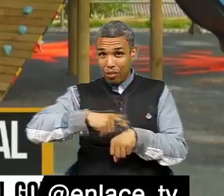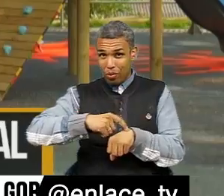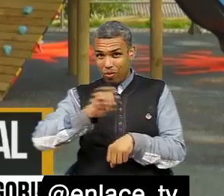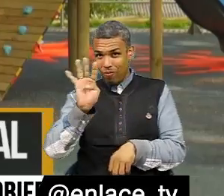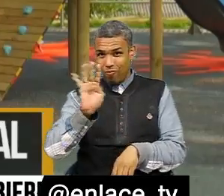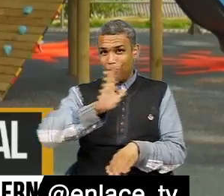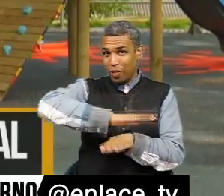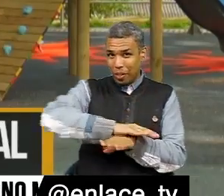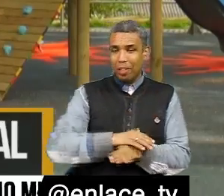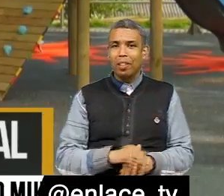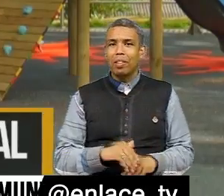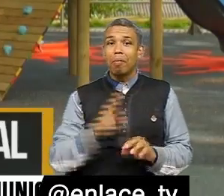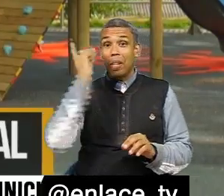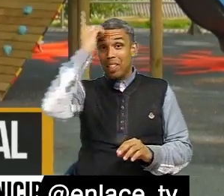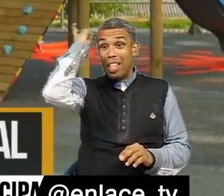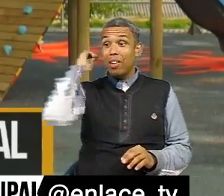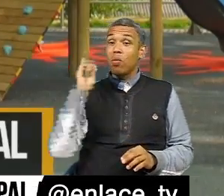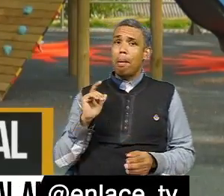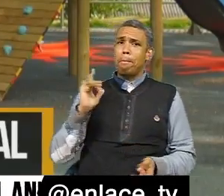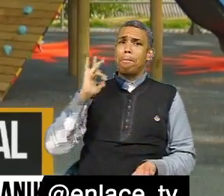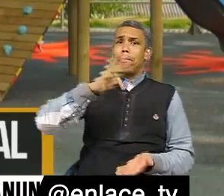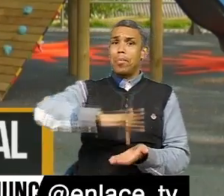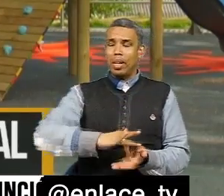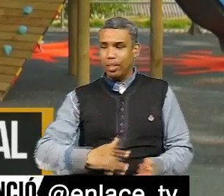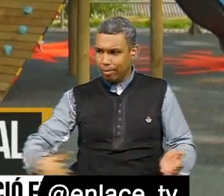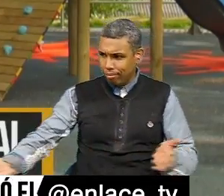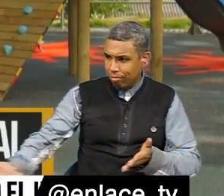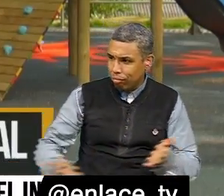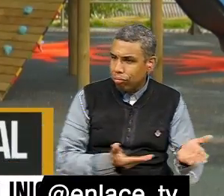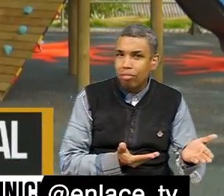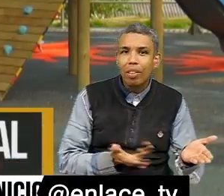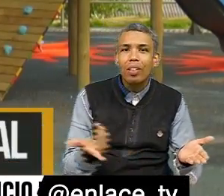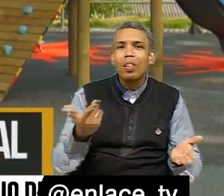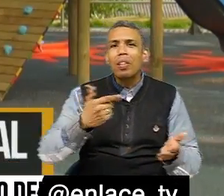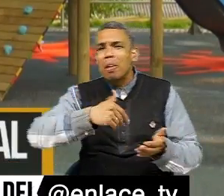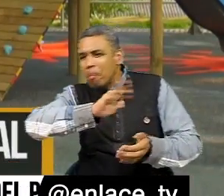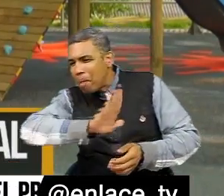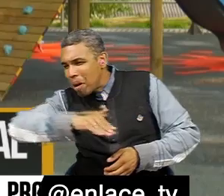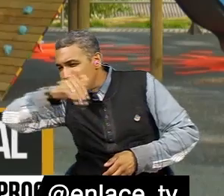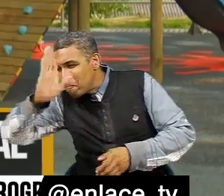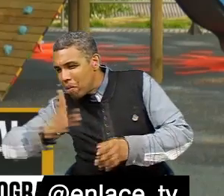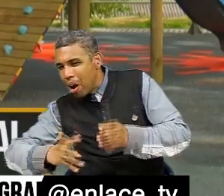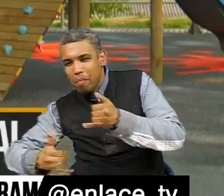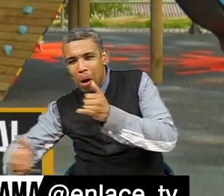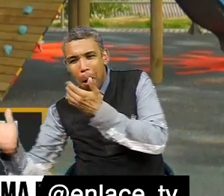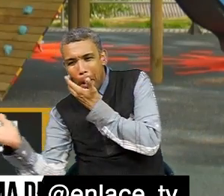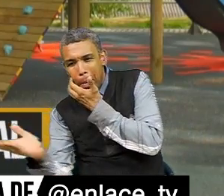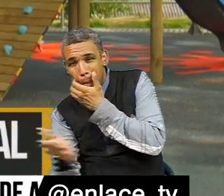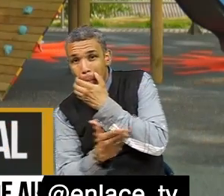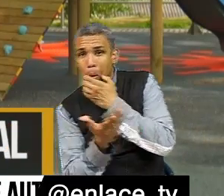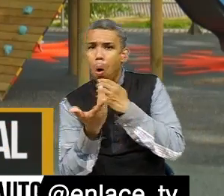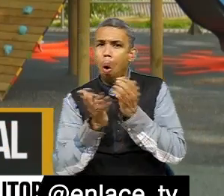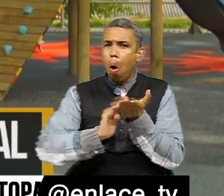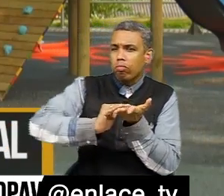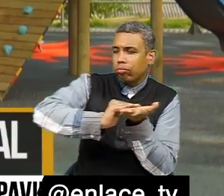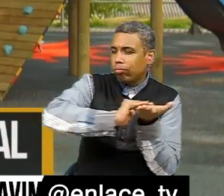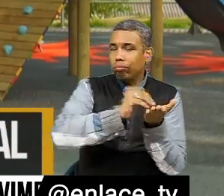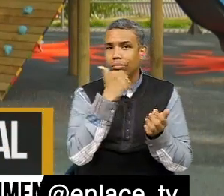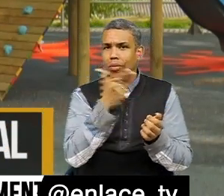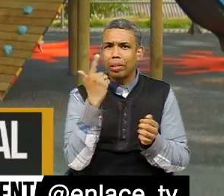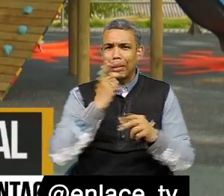será entregado por el alcalde Darío Echeverry Serrano. Es un parque muy completo, cuenta con juegos infantiles, con ciclorruta,